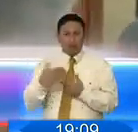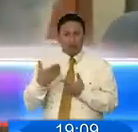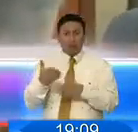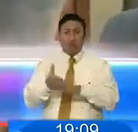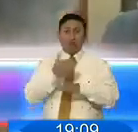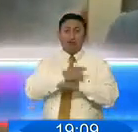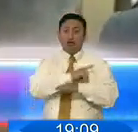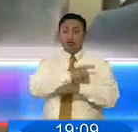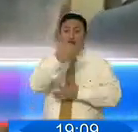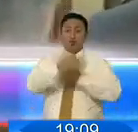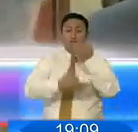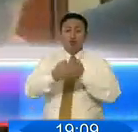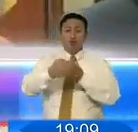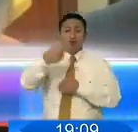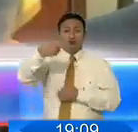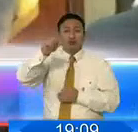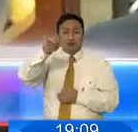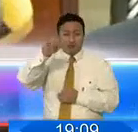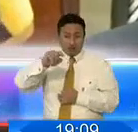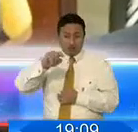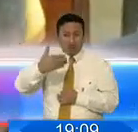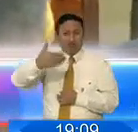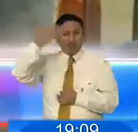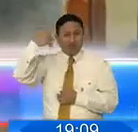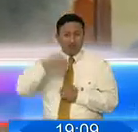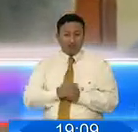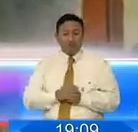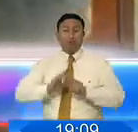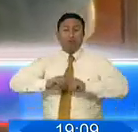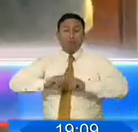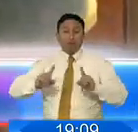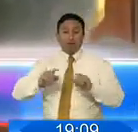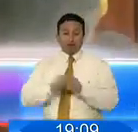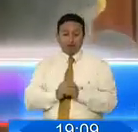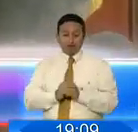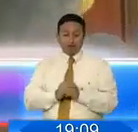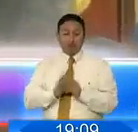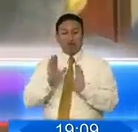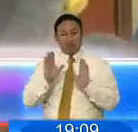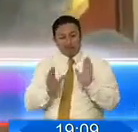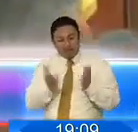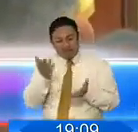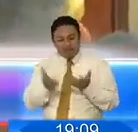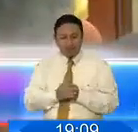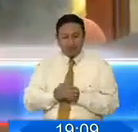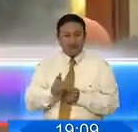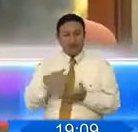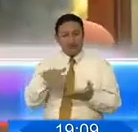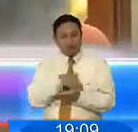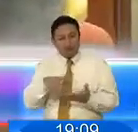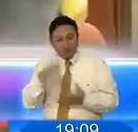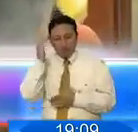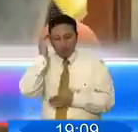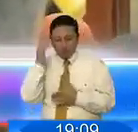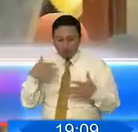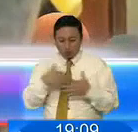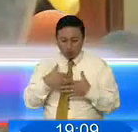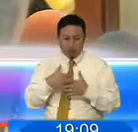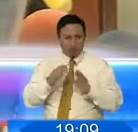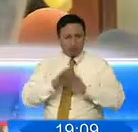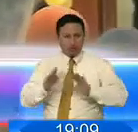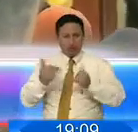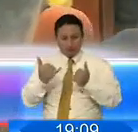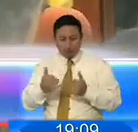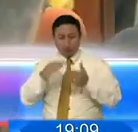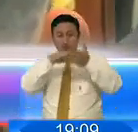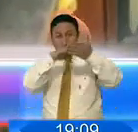laudo arbitral. Sin embargo, para evitar todo tipo de suspicacia o de temor, estamos reformando